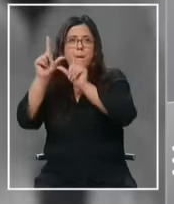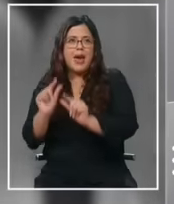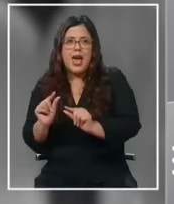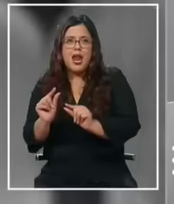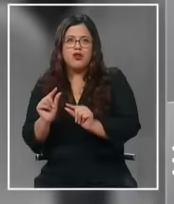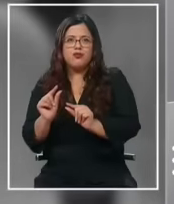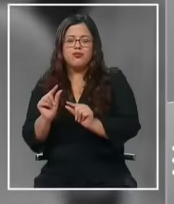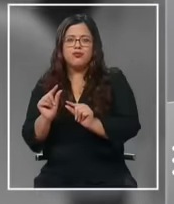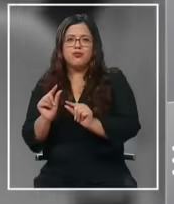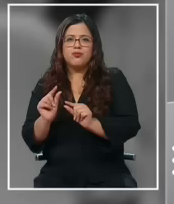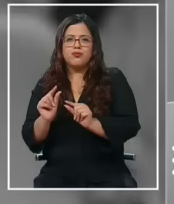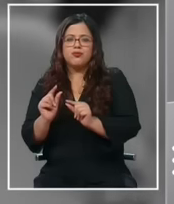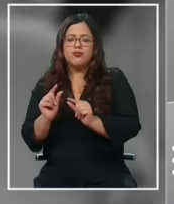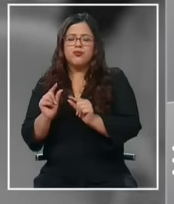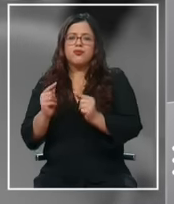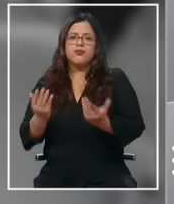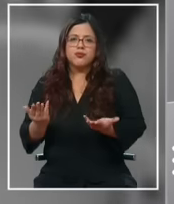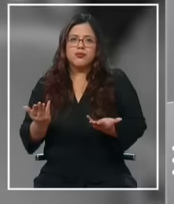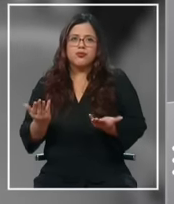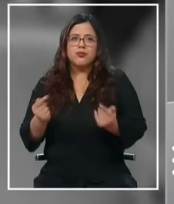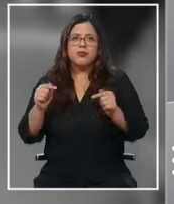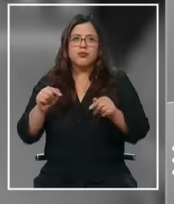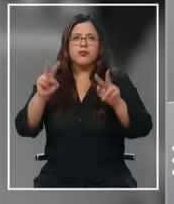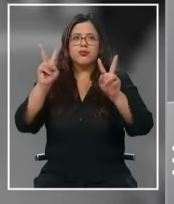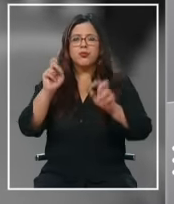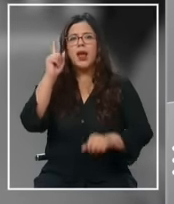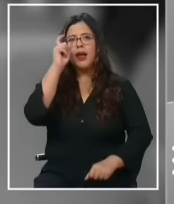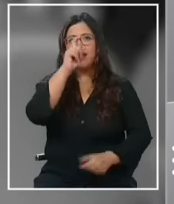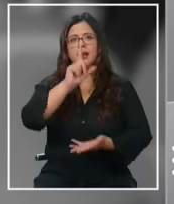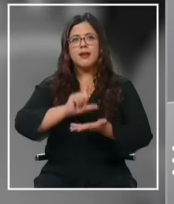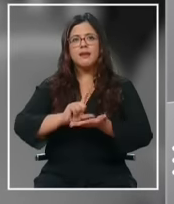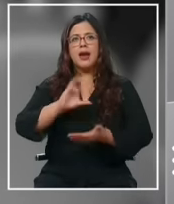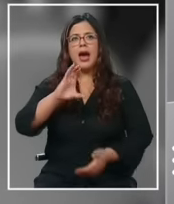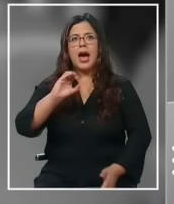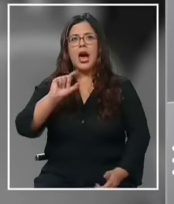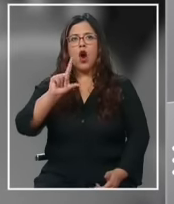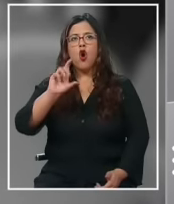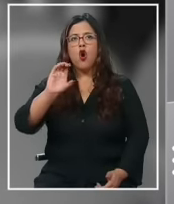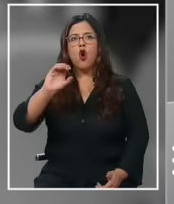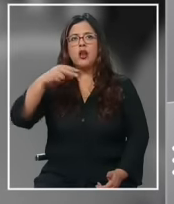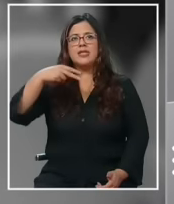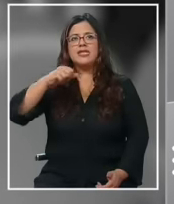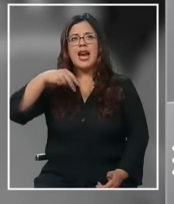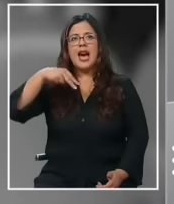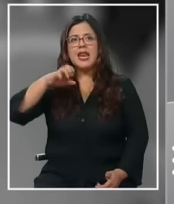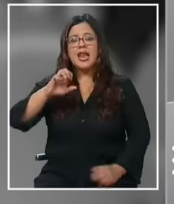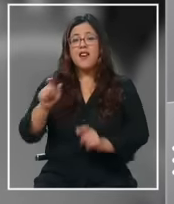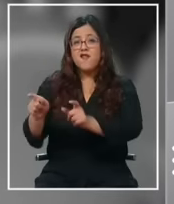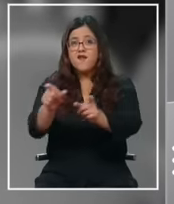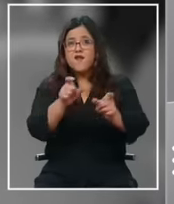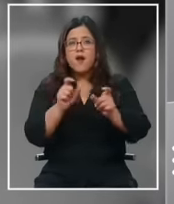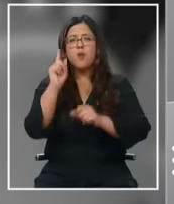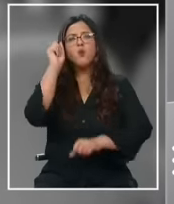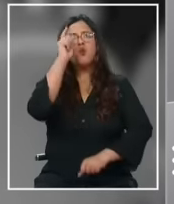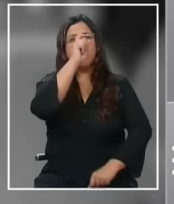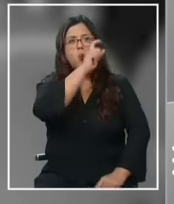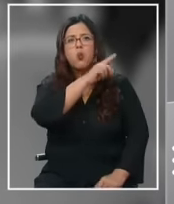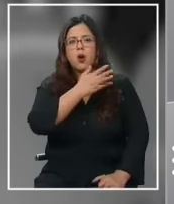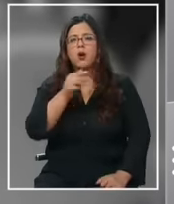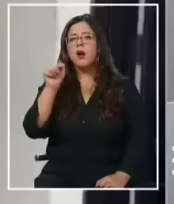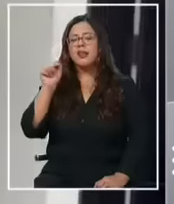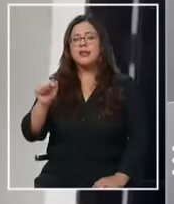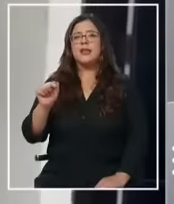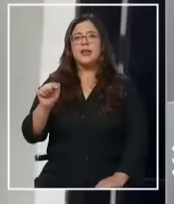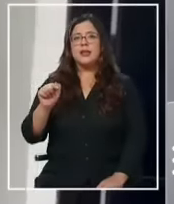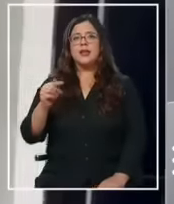aún. Entonces, es un sector muy difícil, Colchane, muy difícil de fiscalizar. Así que nosotros, de alguna